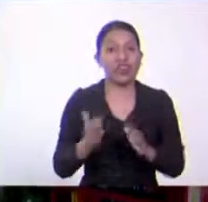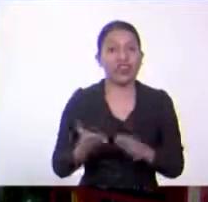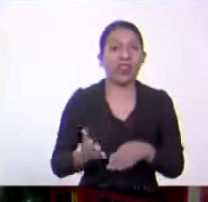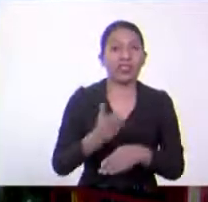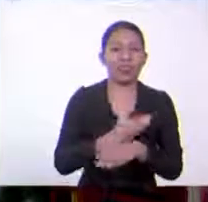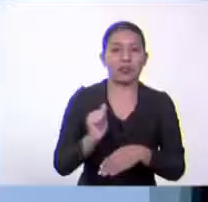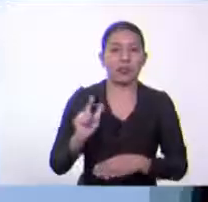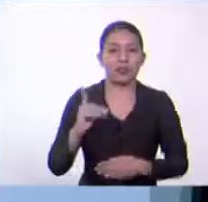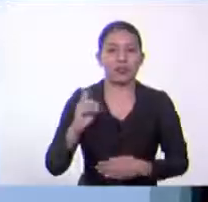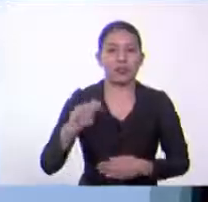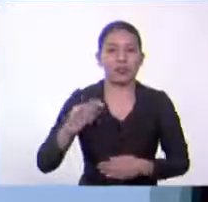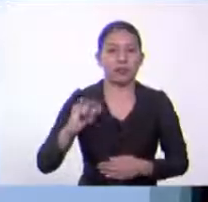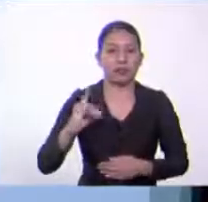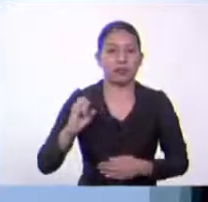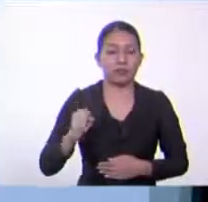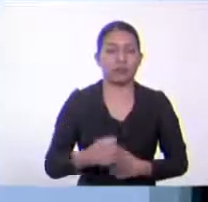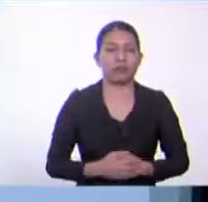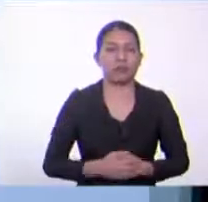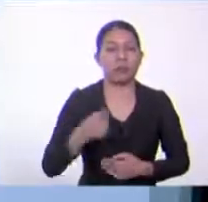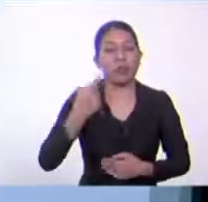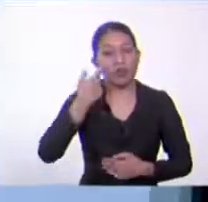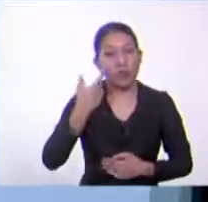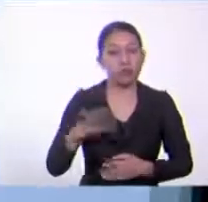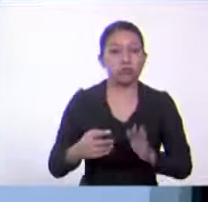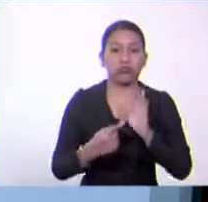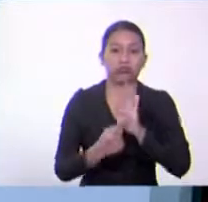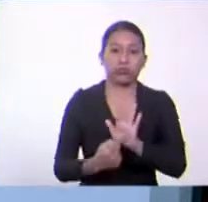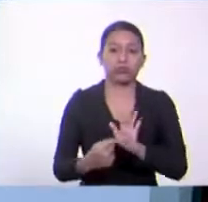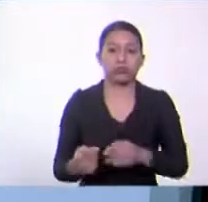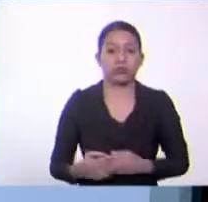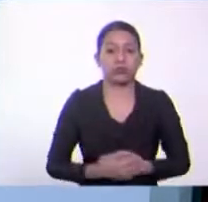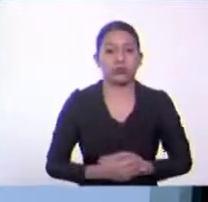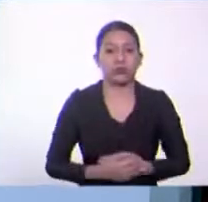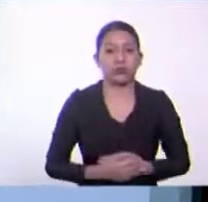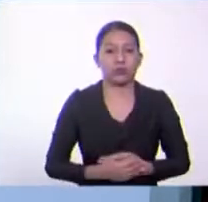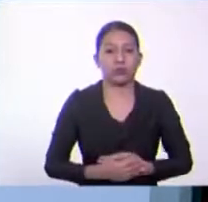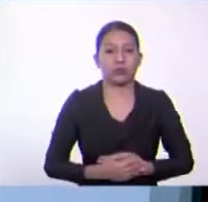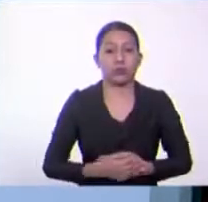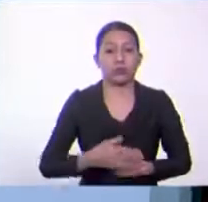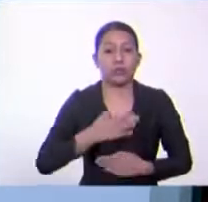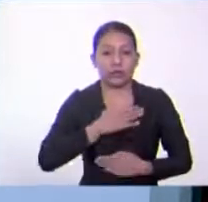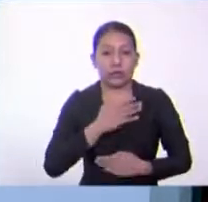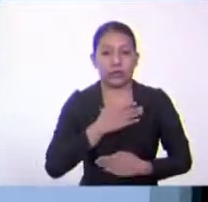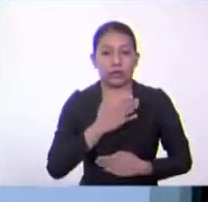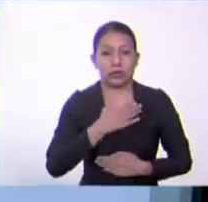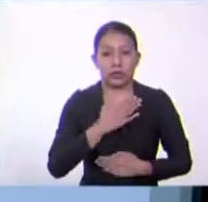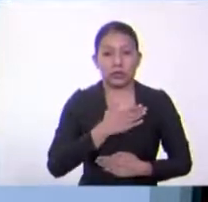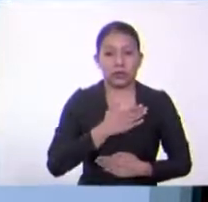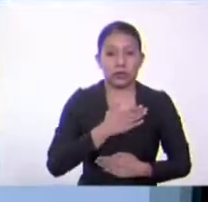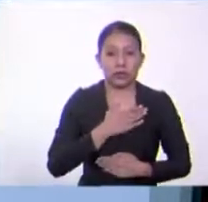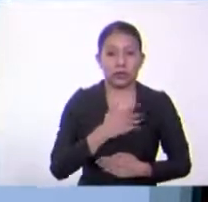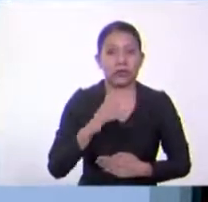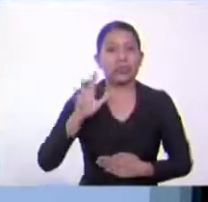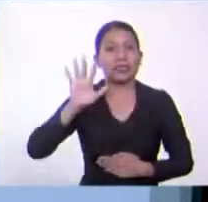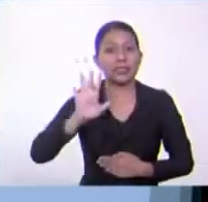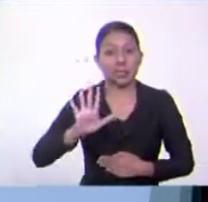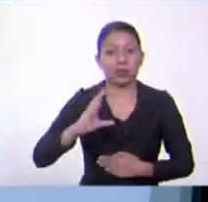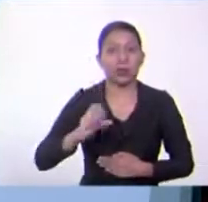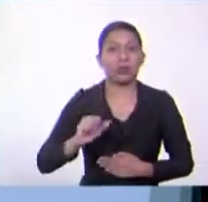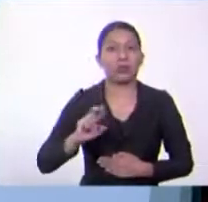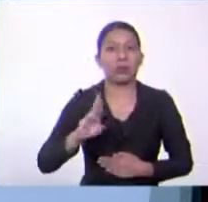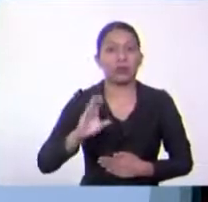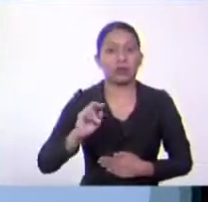aldehídos. Tenemos un ejemplo donde tenemos un compuesto de 5